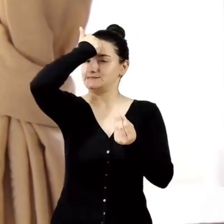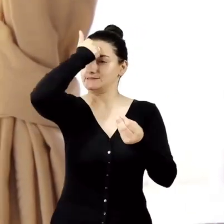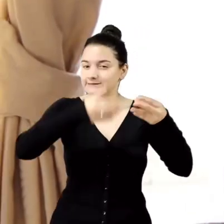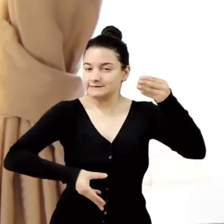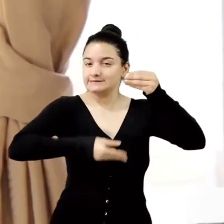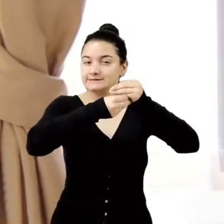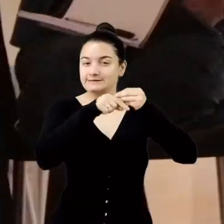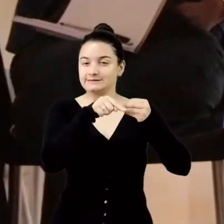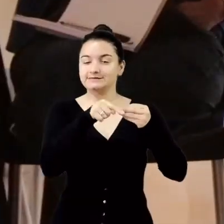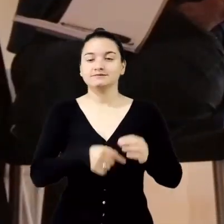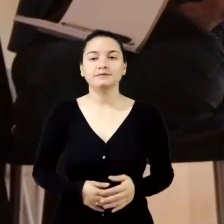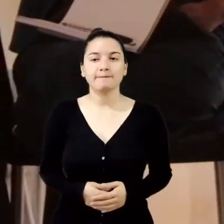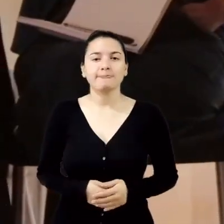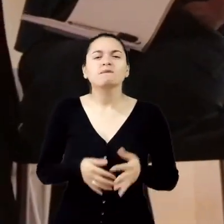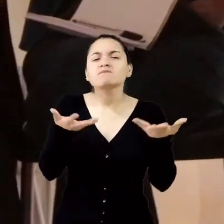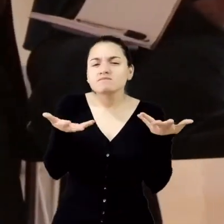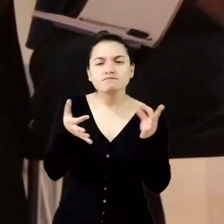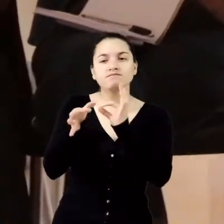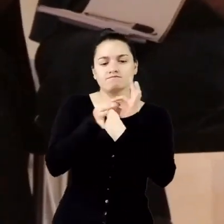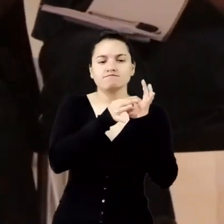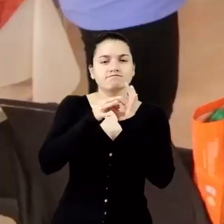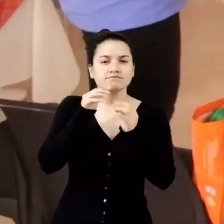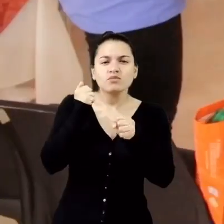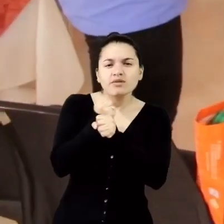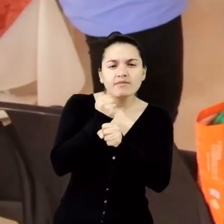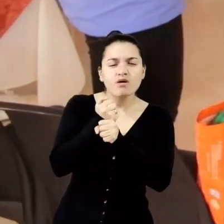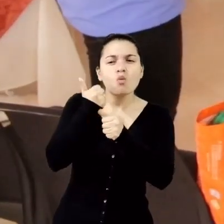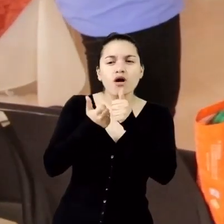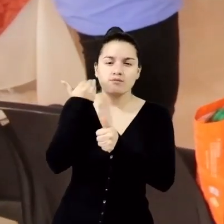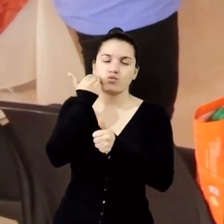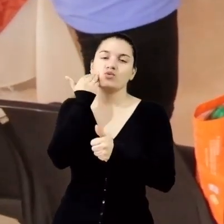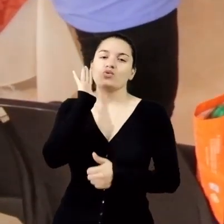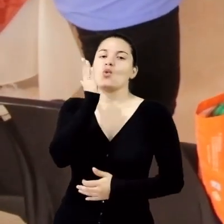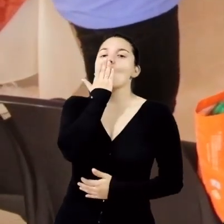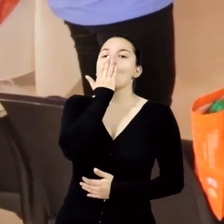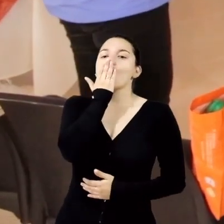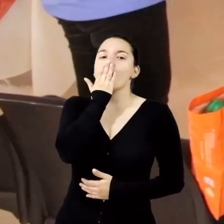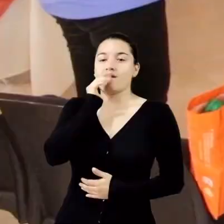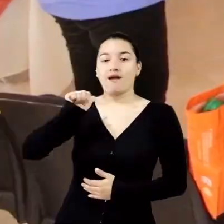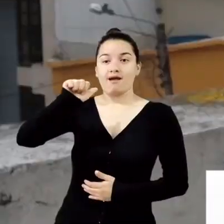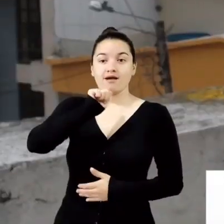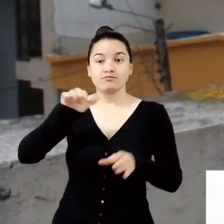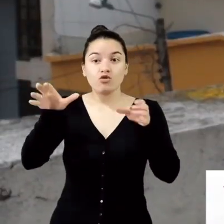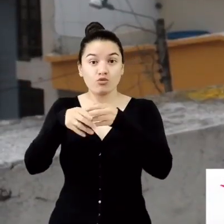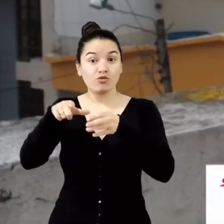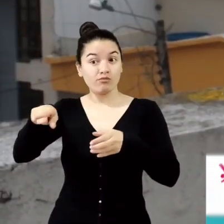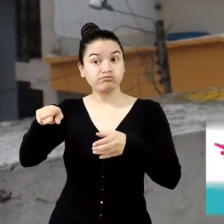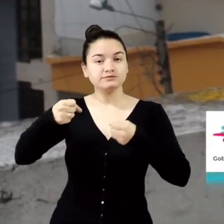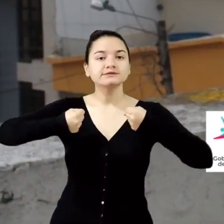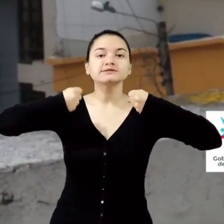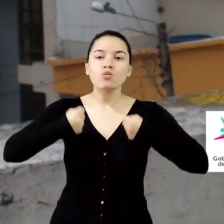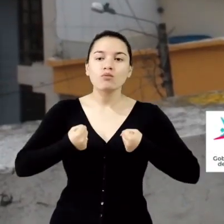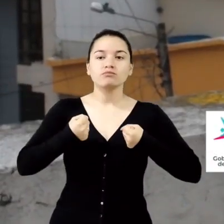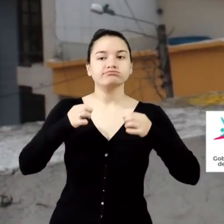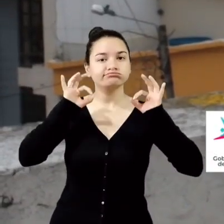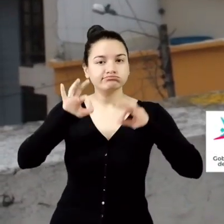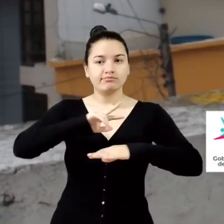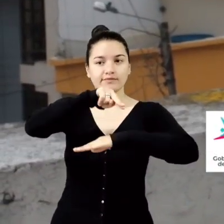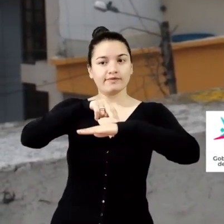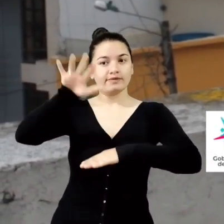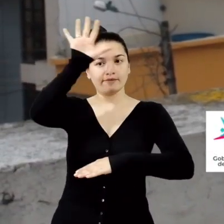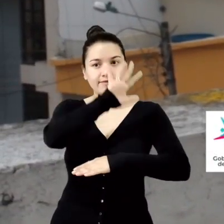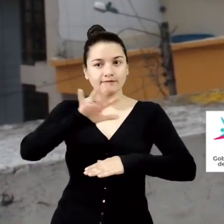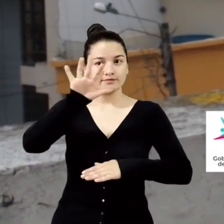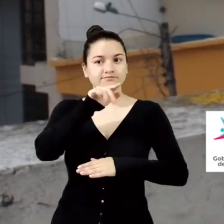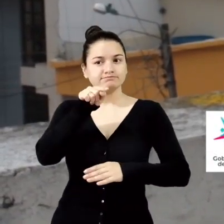esta ocasión estamos articulando el proceso con la Alianza de Mujeres Indígenas, que representan a los 7 pueblos con asentamiento